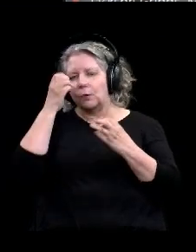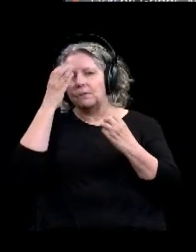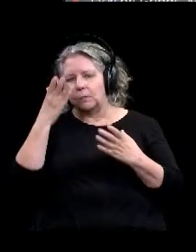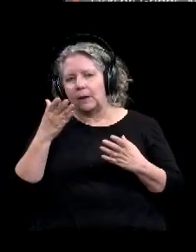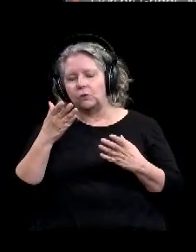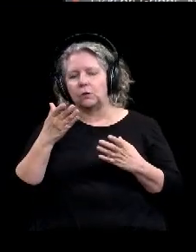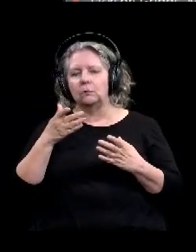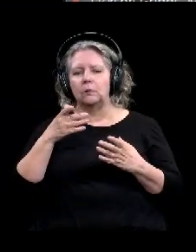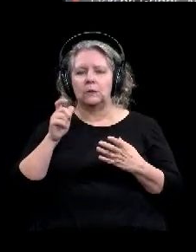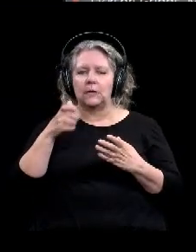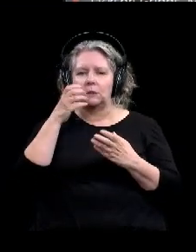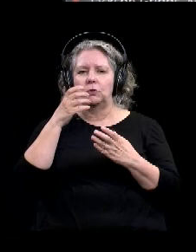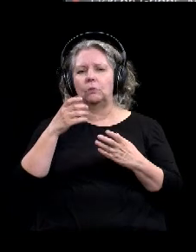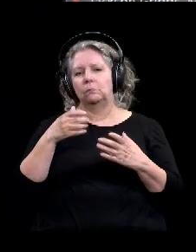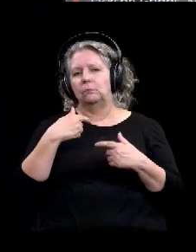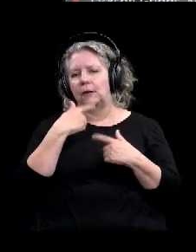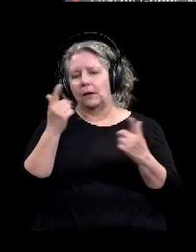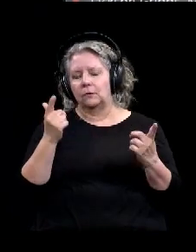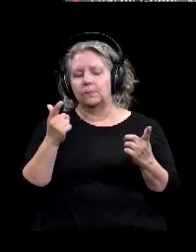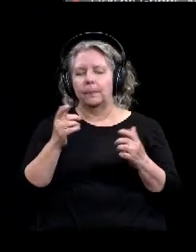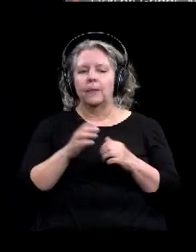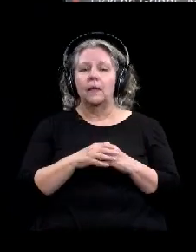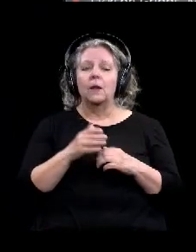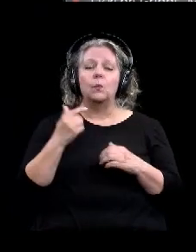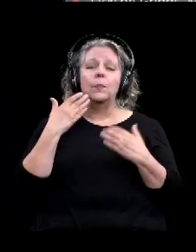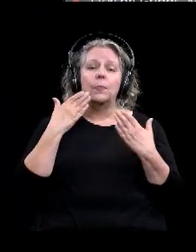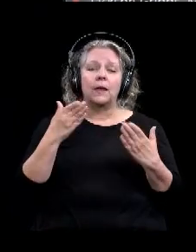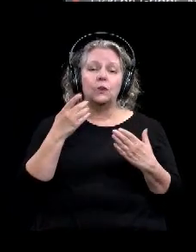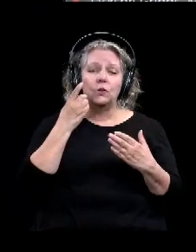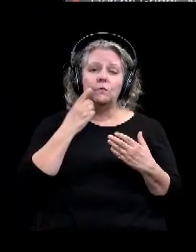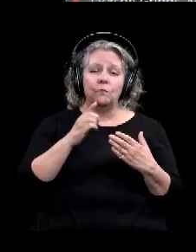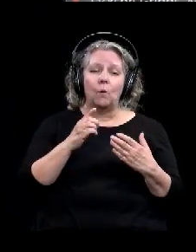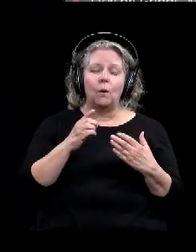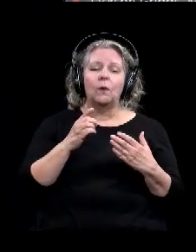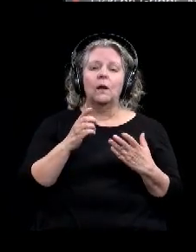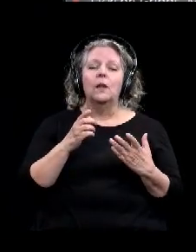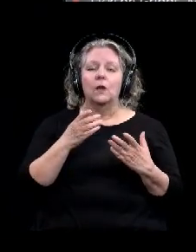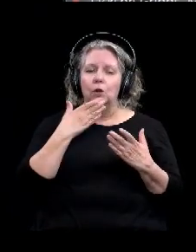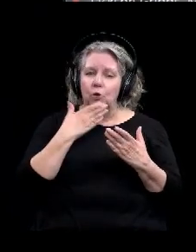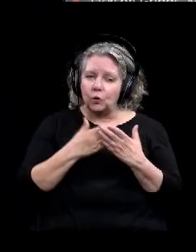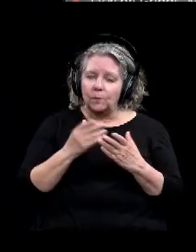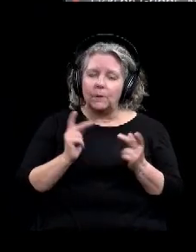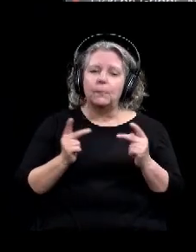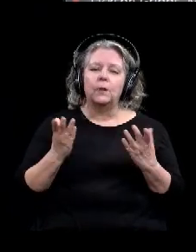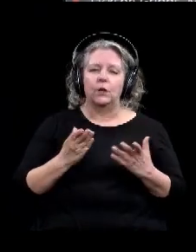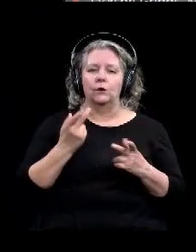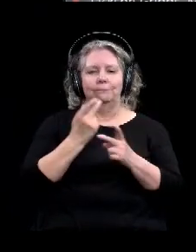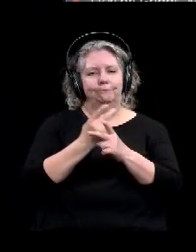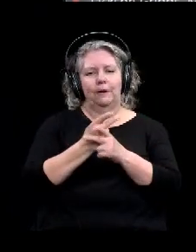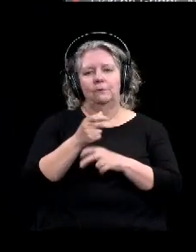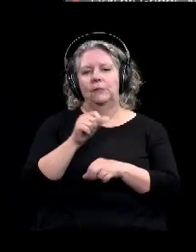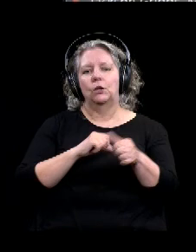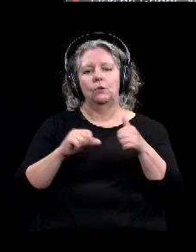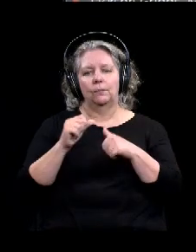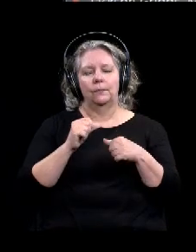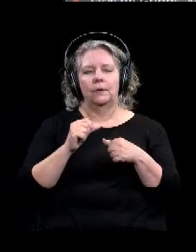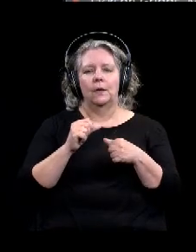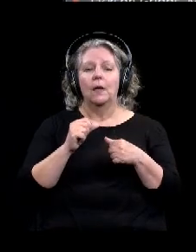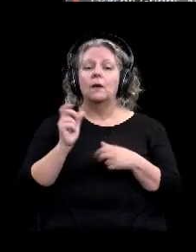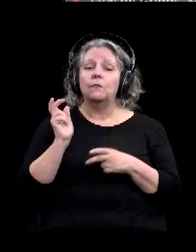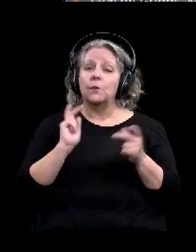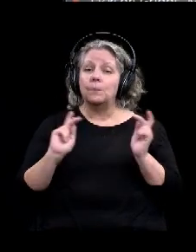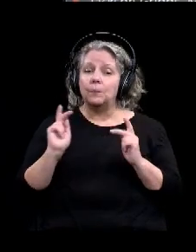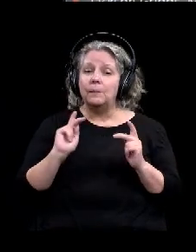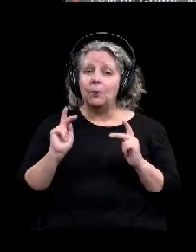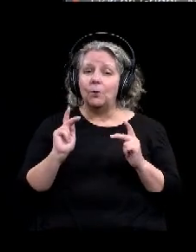aquí y se continúan de tomar cuidados es el cuidado de uno al otro gracias de las instituciones